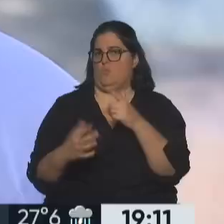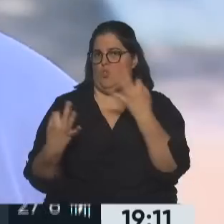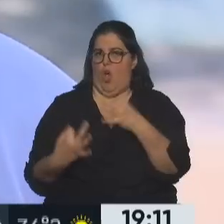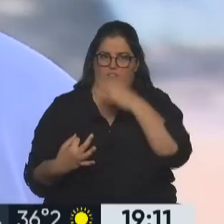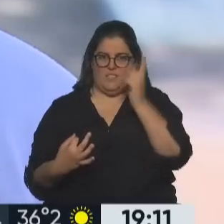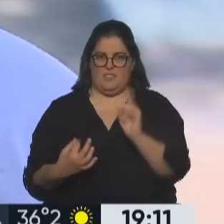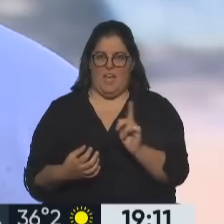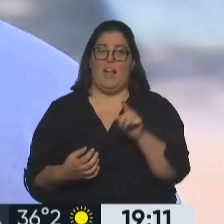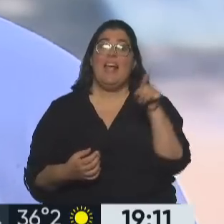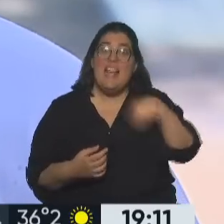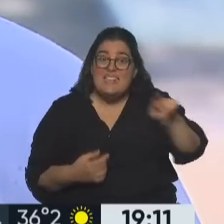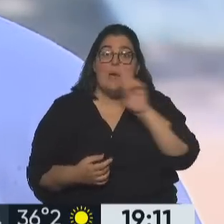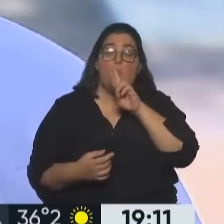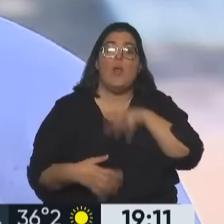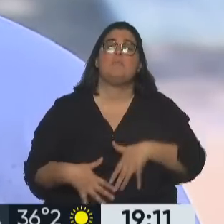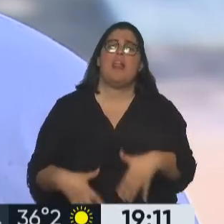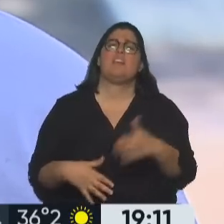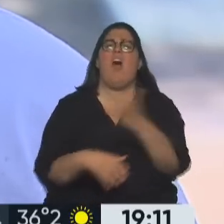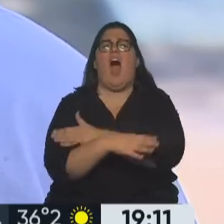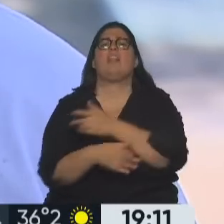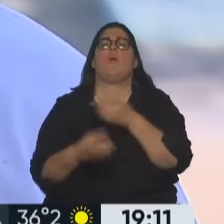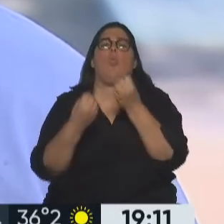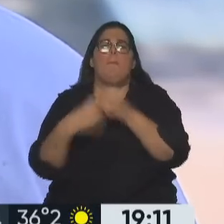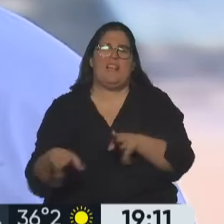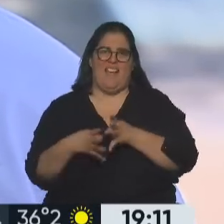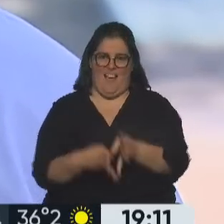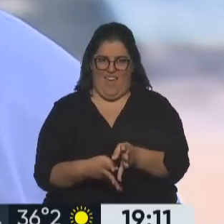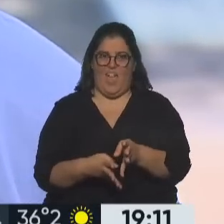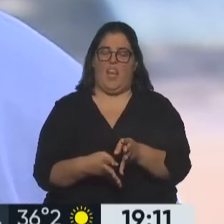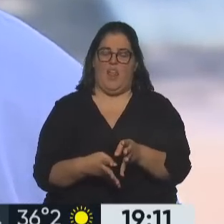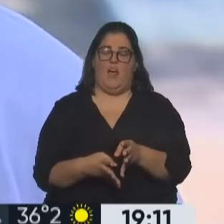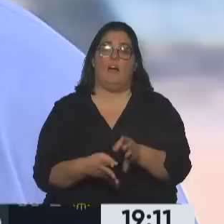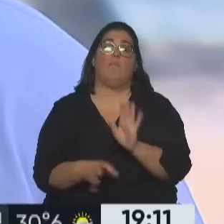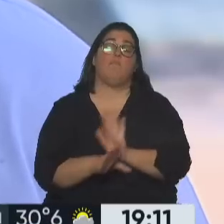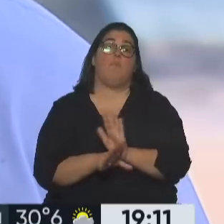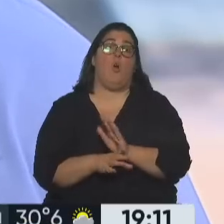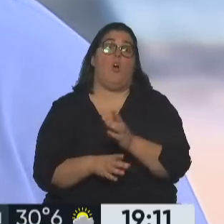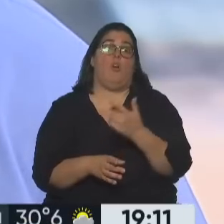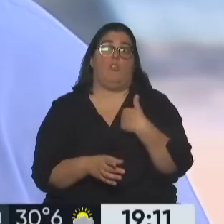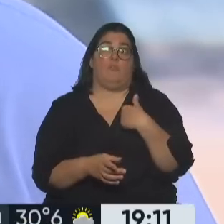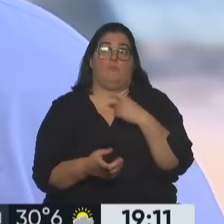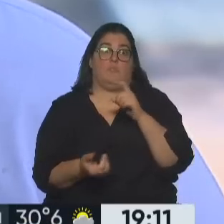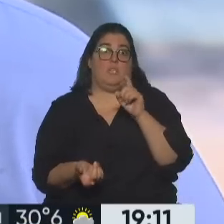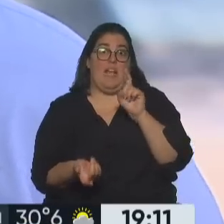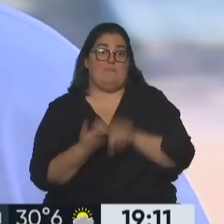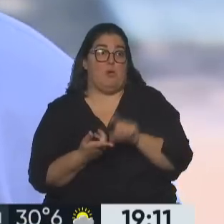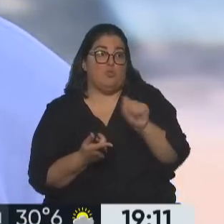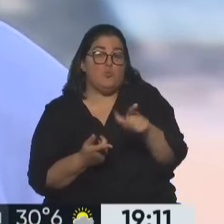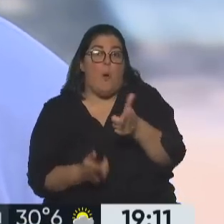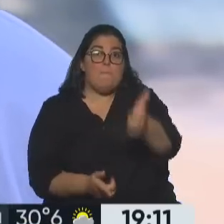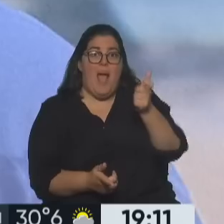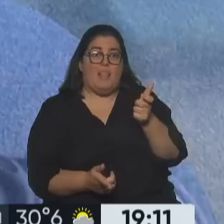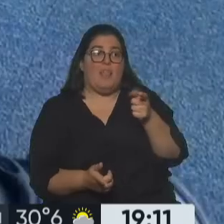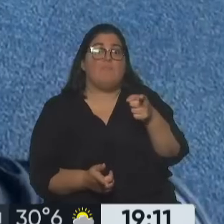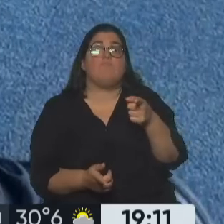embarazadas cuando empezó la guerra y básicamente si a uno le el marido qué le va a